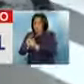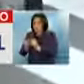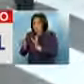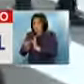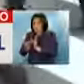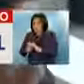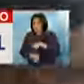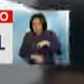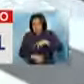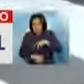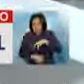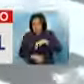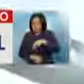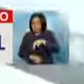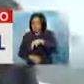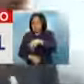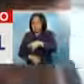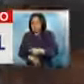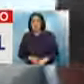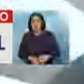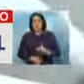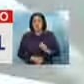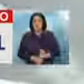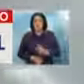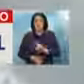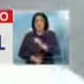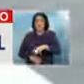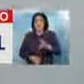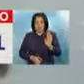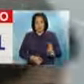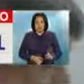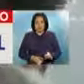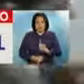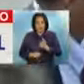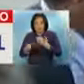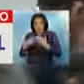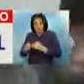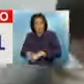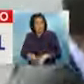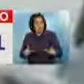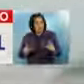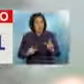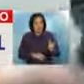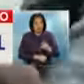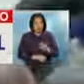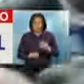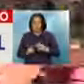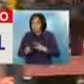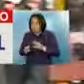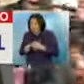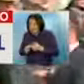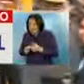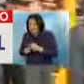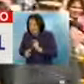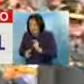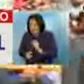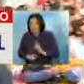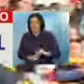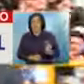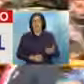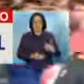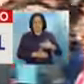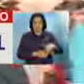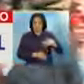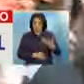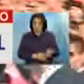recorrió caminando varias cuadras de la avenida Brasil. Esta vez no declaró a la prensa, aunque en cierto momento por poco lo hace. Minutos más